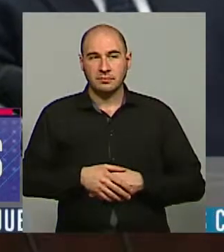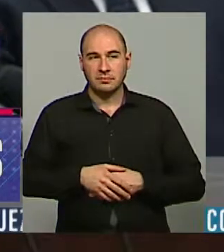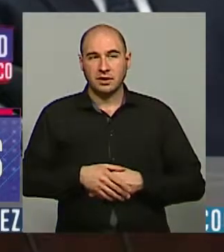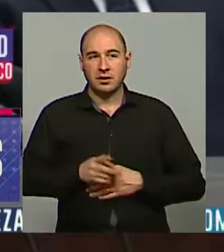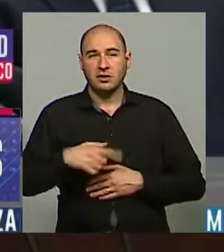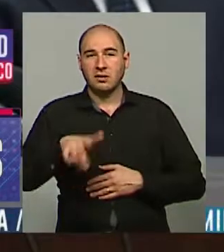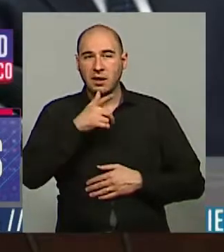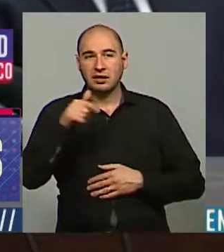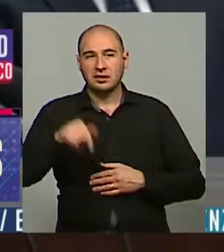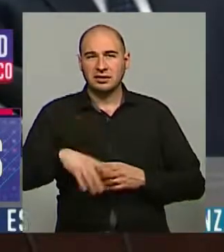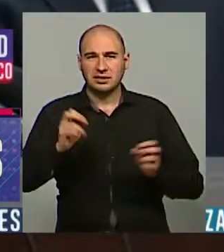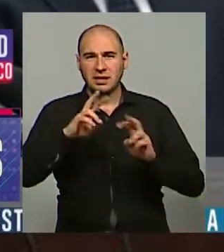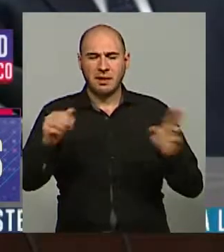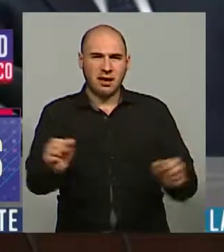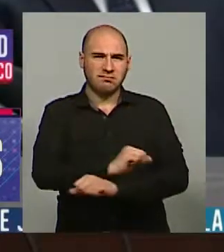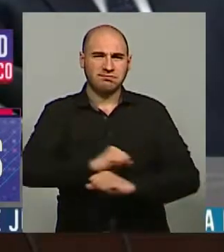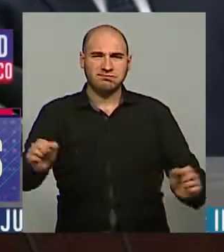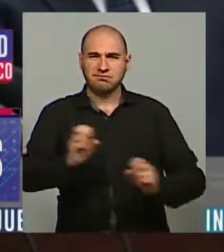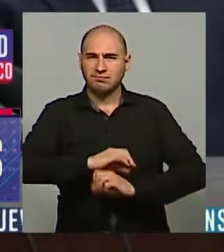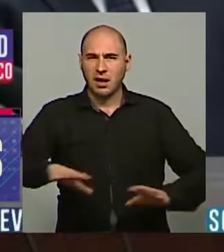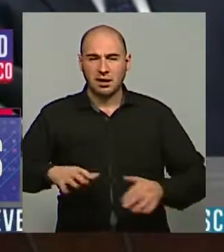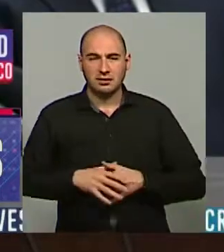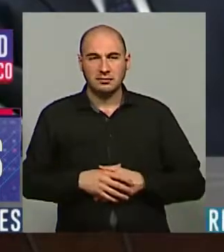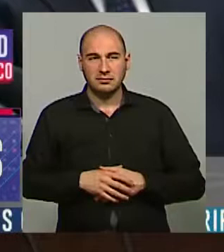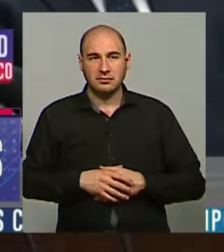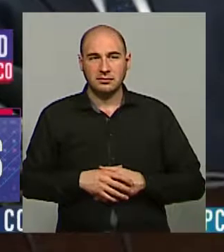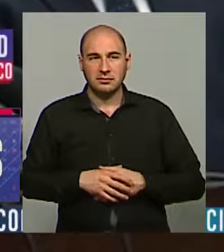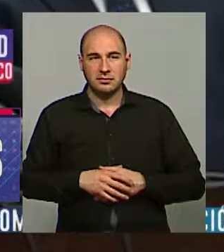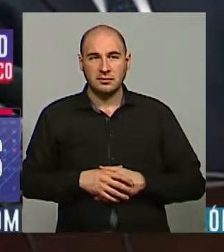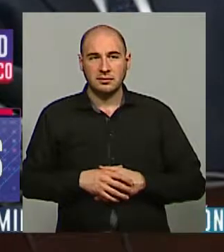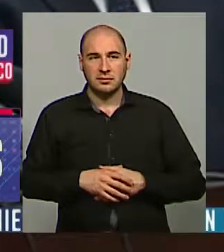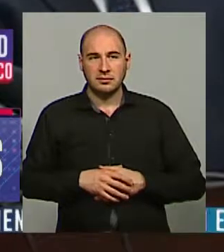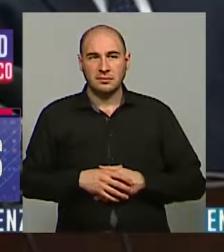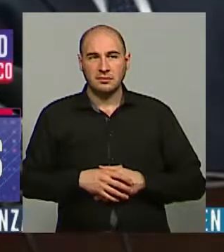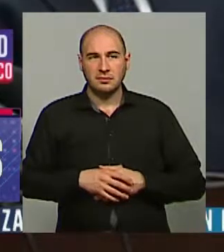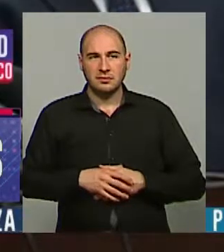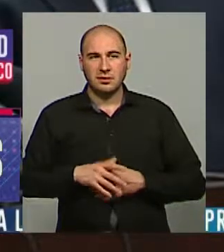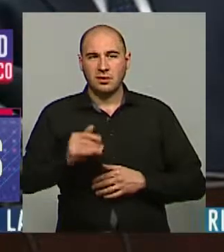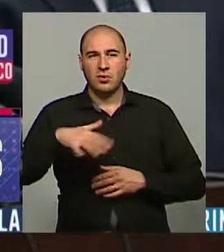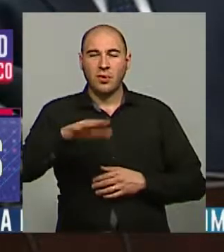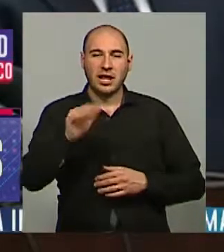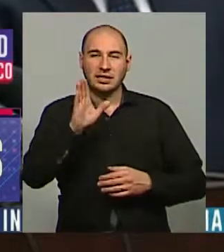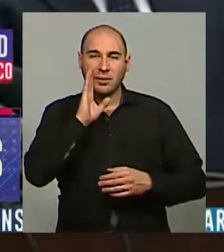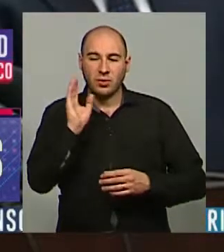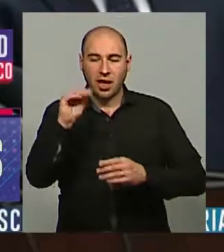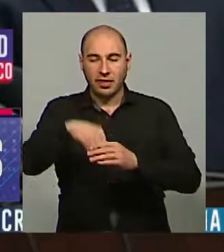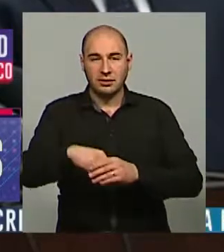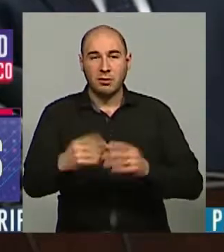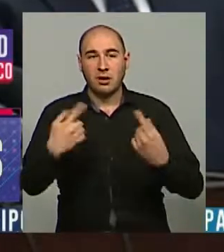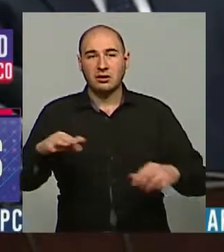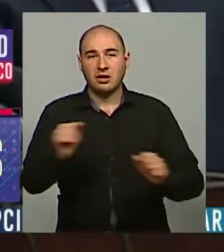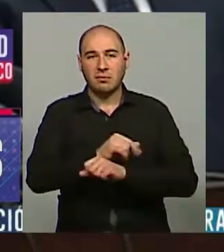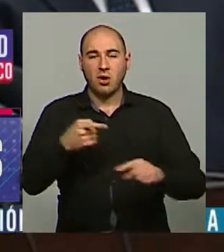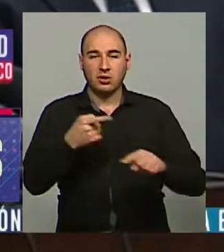Consideramos que es un acto de terrorismo, en este caso efectuado en territorio de los Estados Unidos, pero de terrorismo